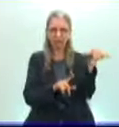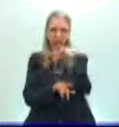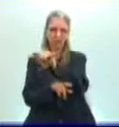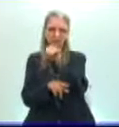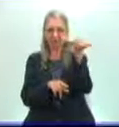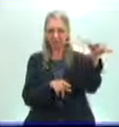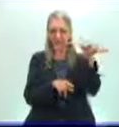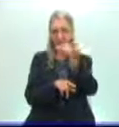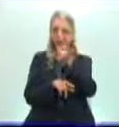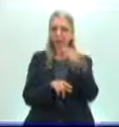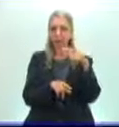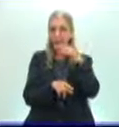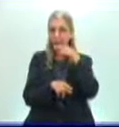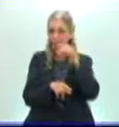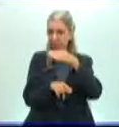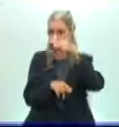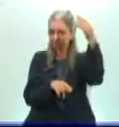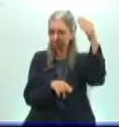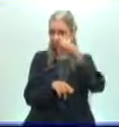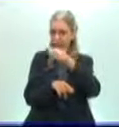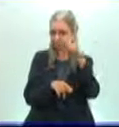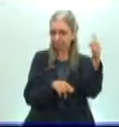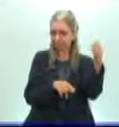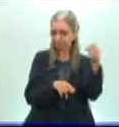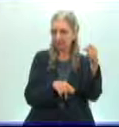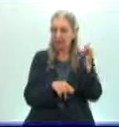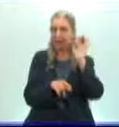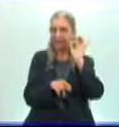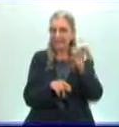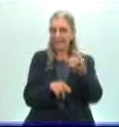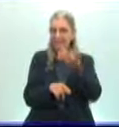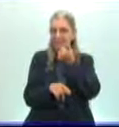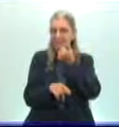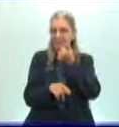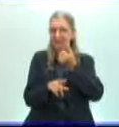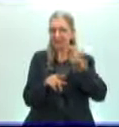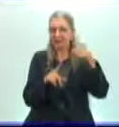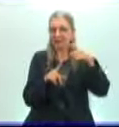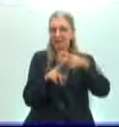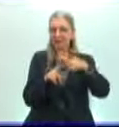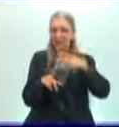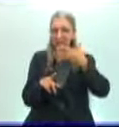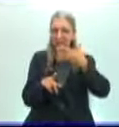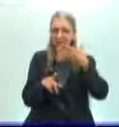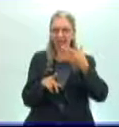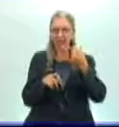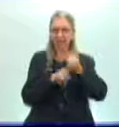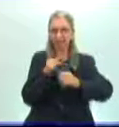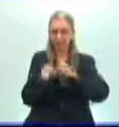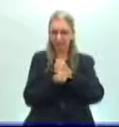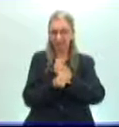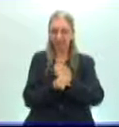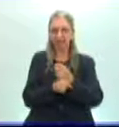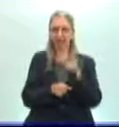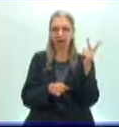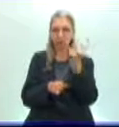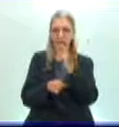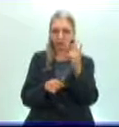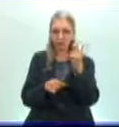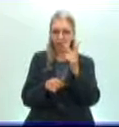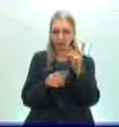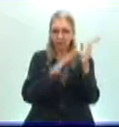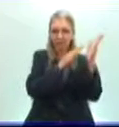iguales. Y ahí se los muestro en la figura. Es el teorema más utilizado. Vamos a recordar los otros teoremas. Dos lados respectivamente